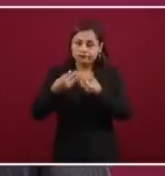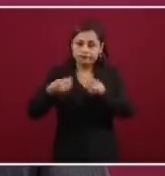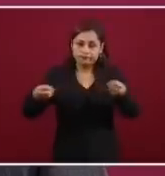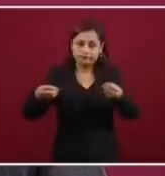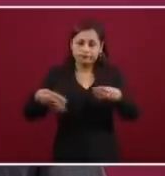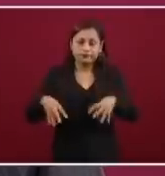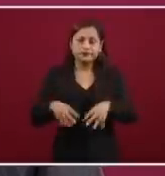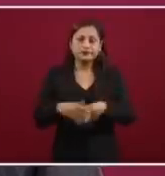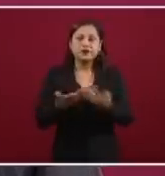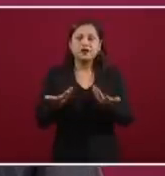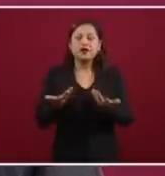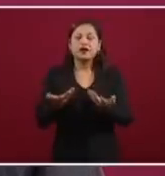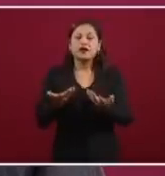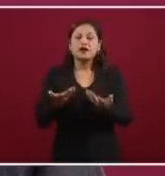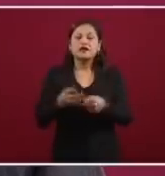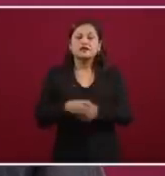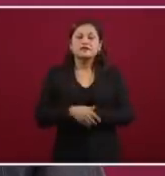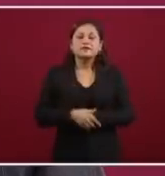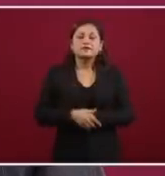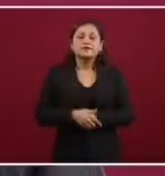por los que